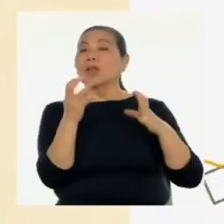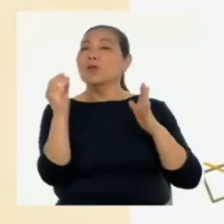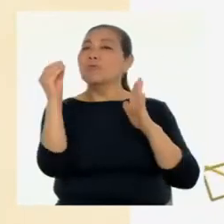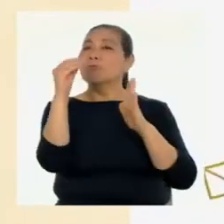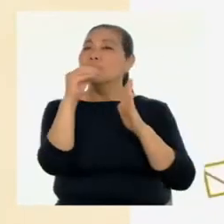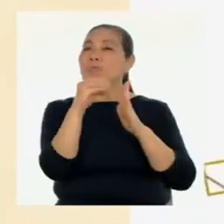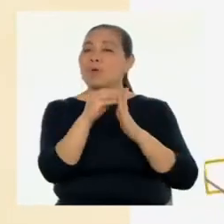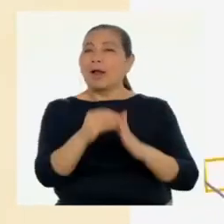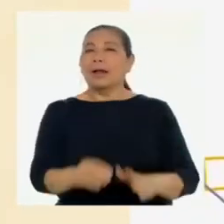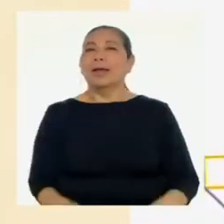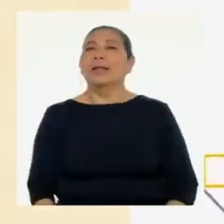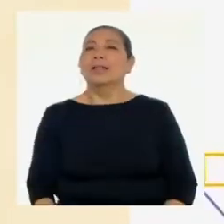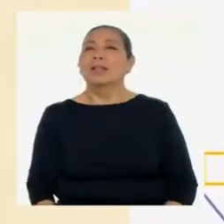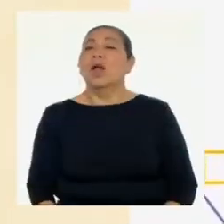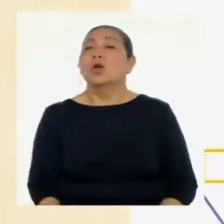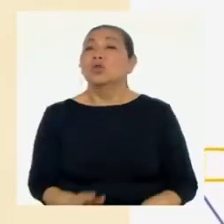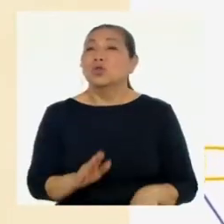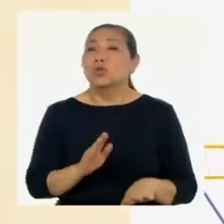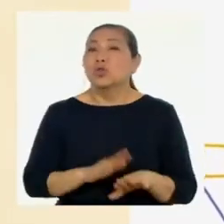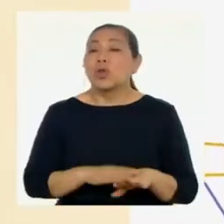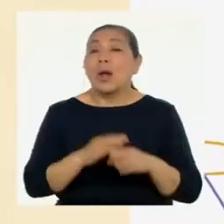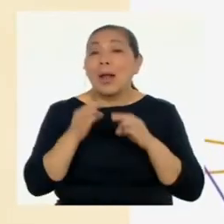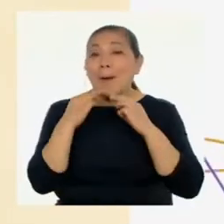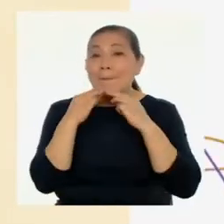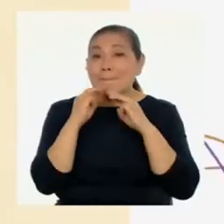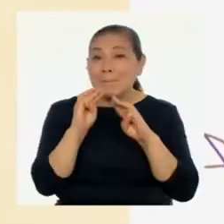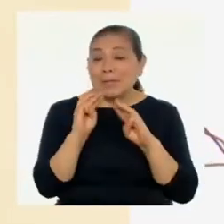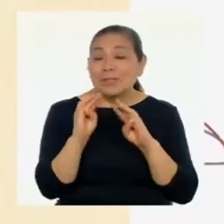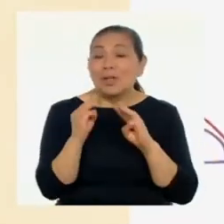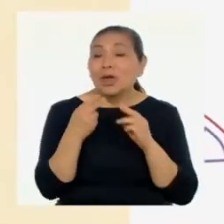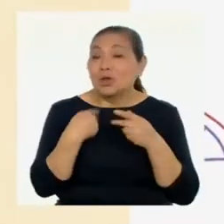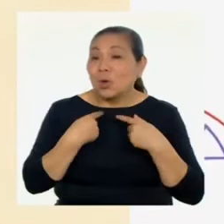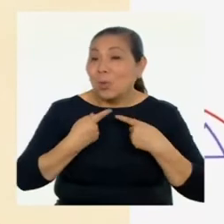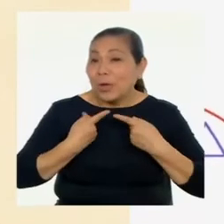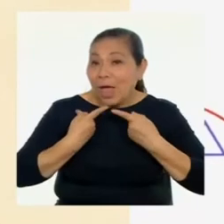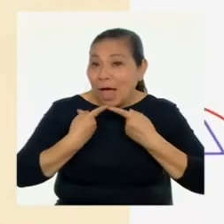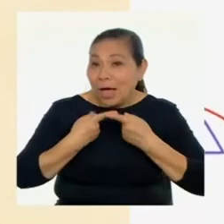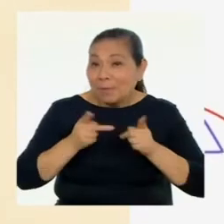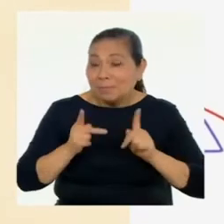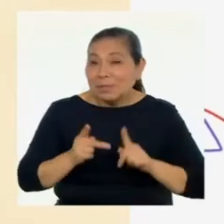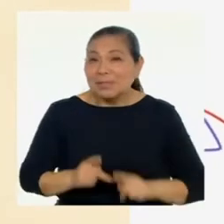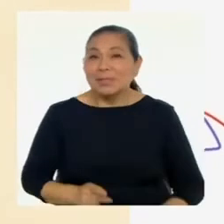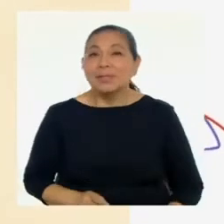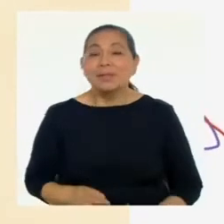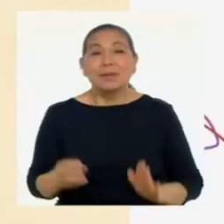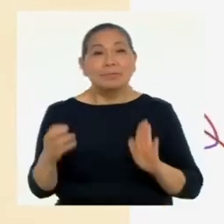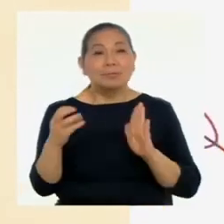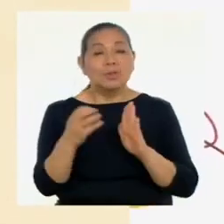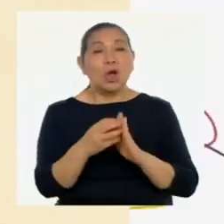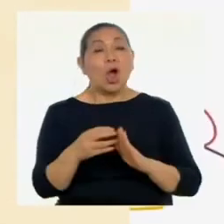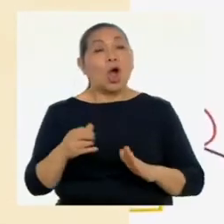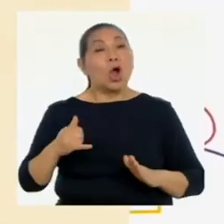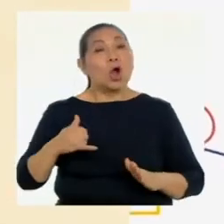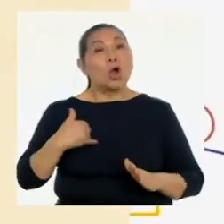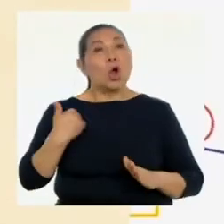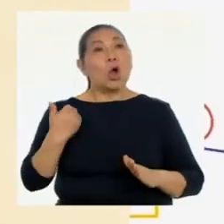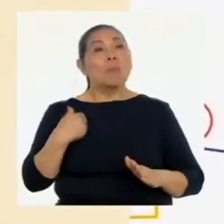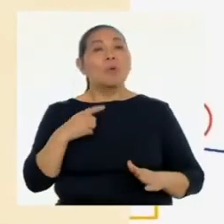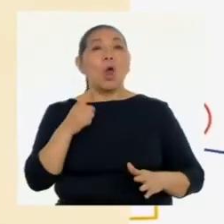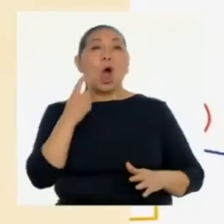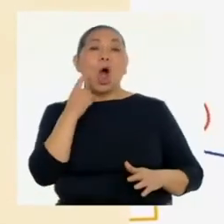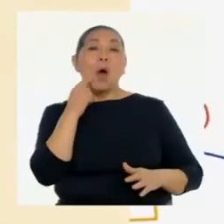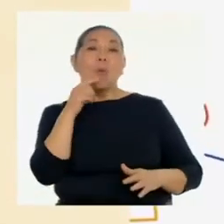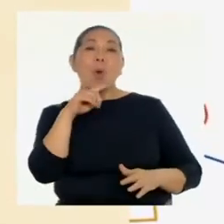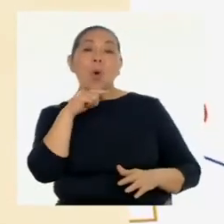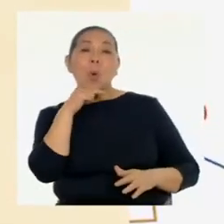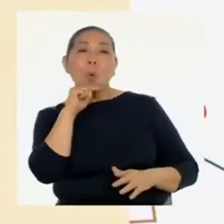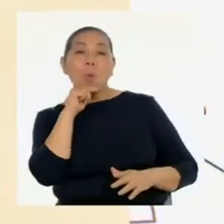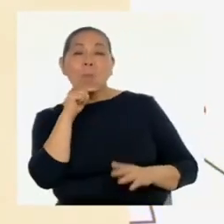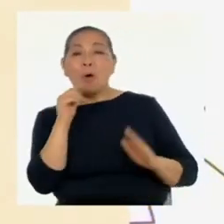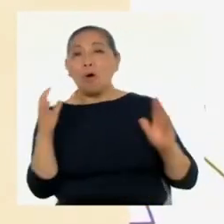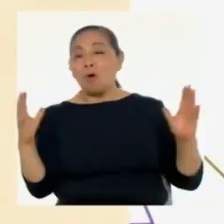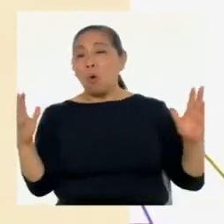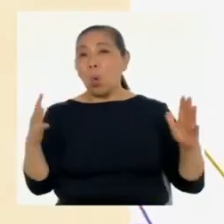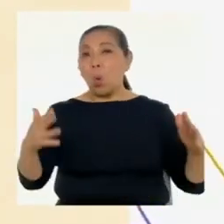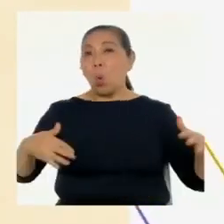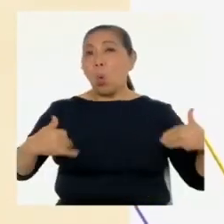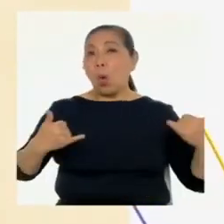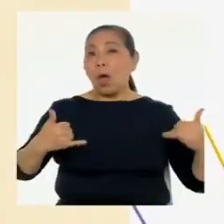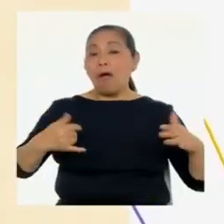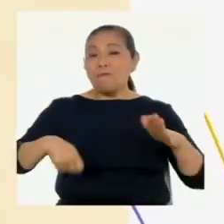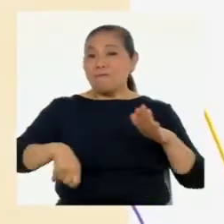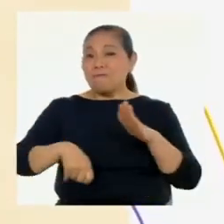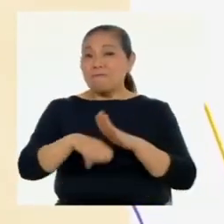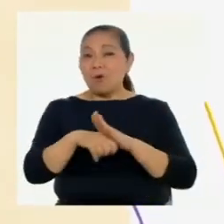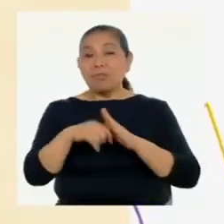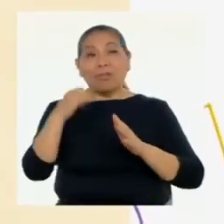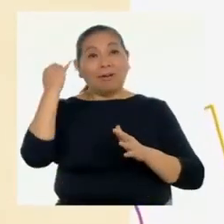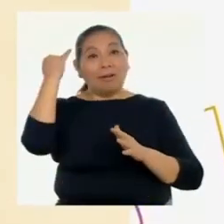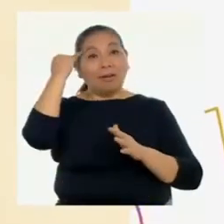quiero poner una que esté relacionada al mensaje que voy a transmitir. La imagen de dos adolescentes, una chica y un chico jugando fútbol, funciona